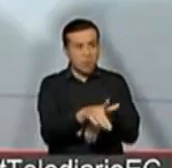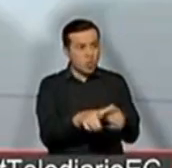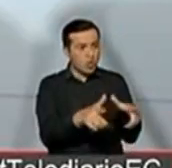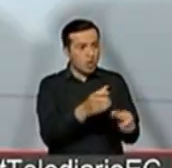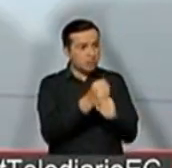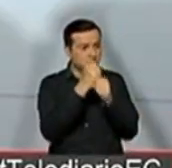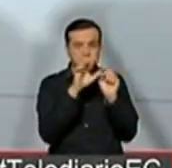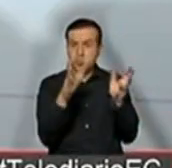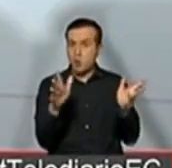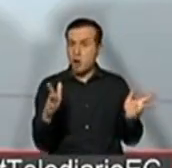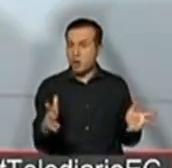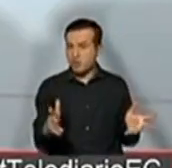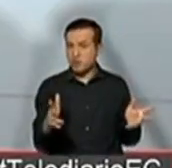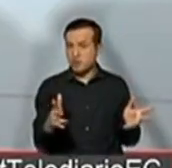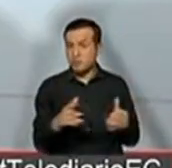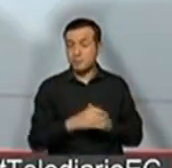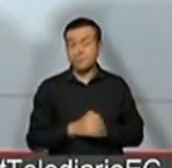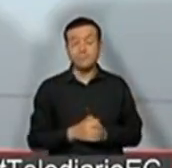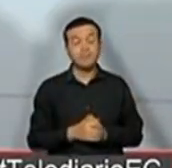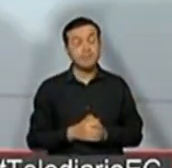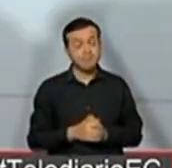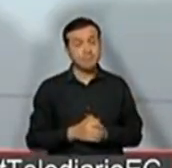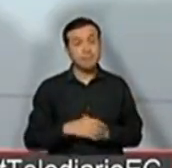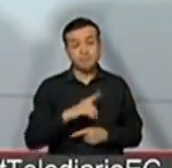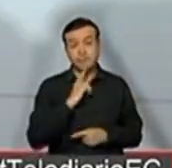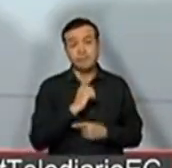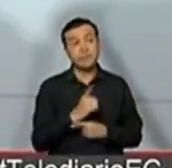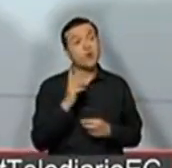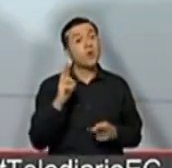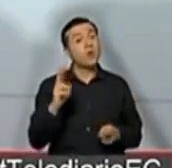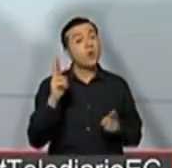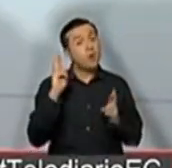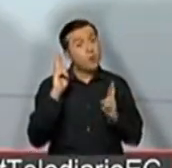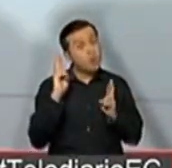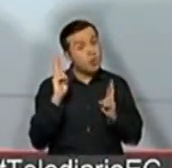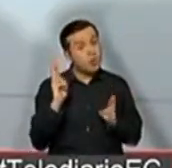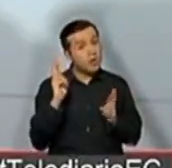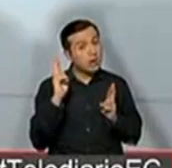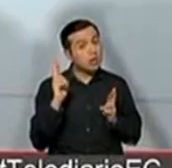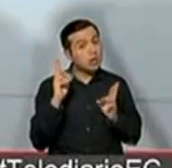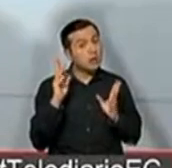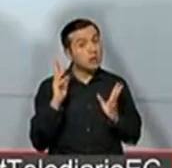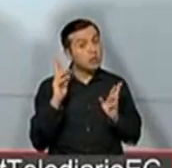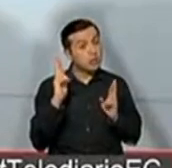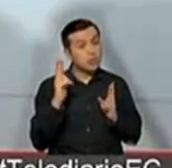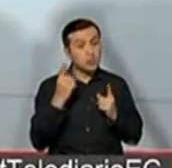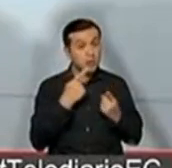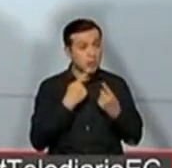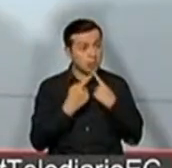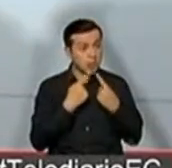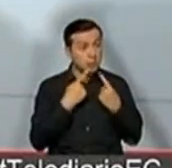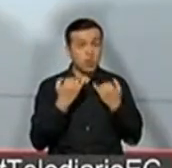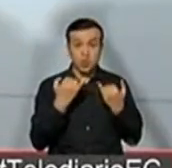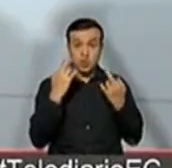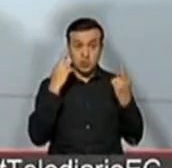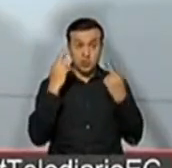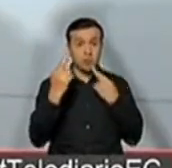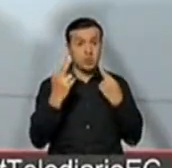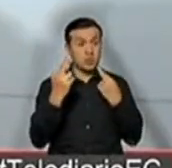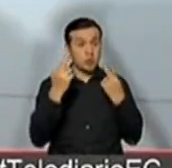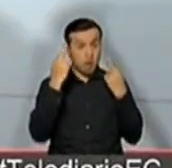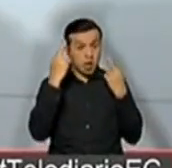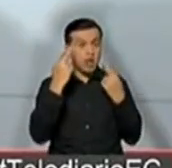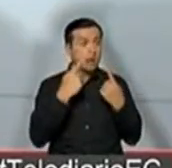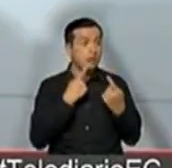las instalaciones petroleras? Así es que ojalá en este diálogo también se